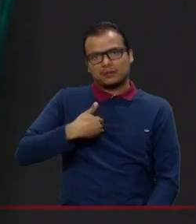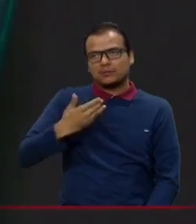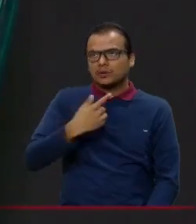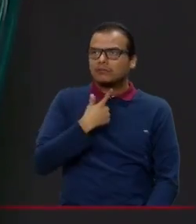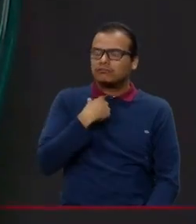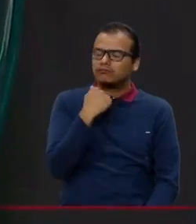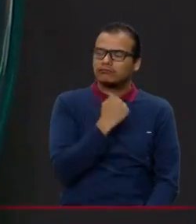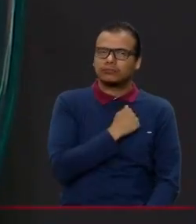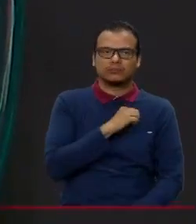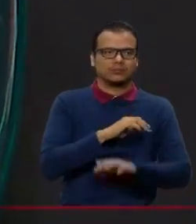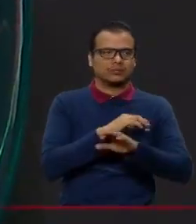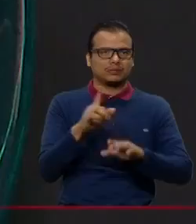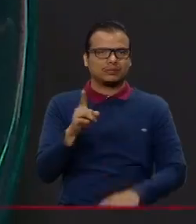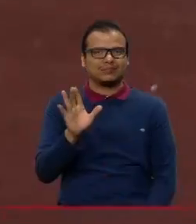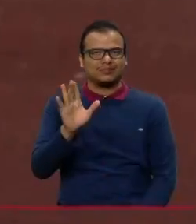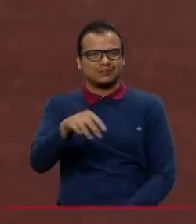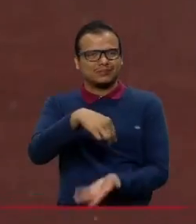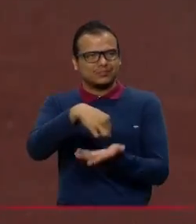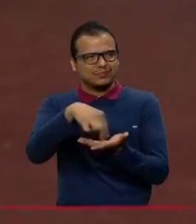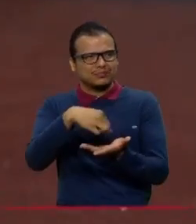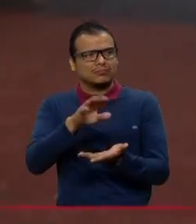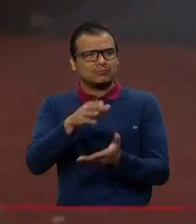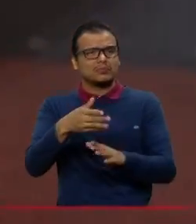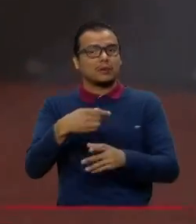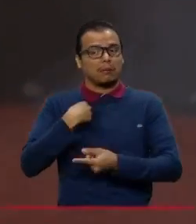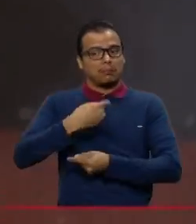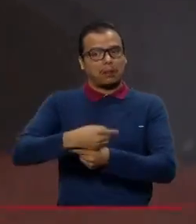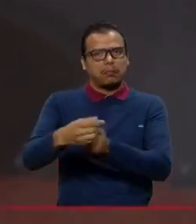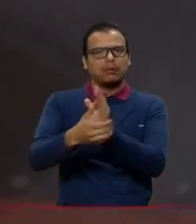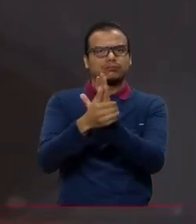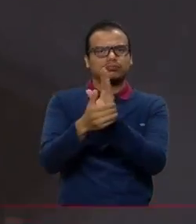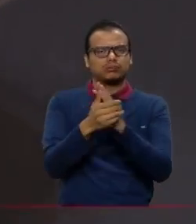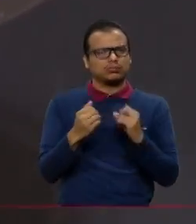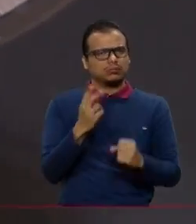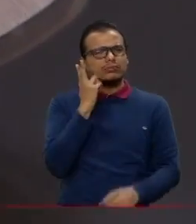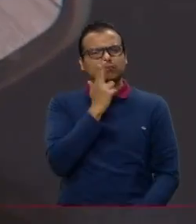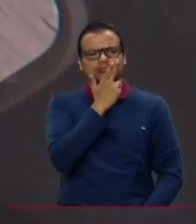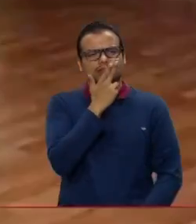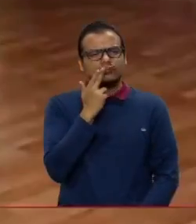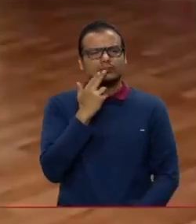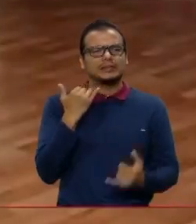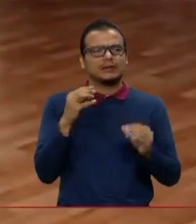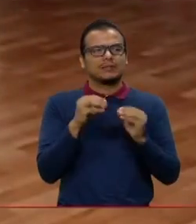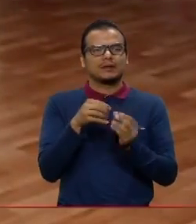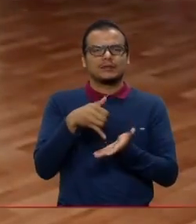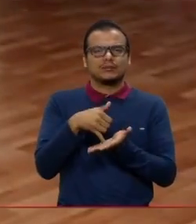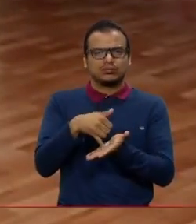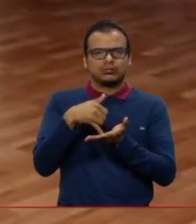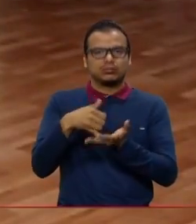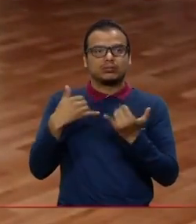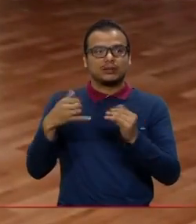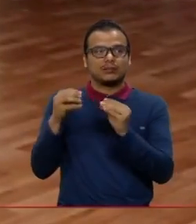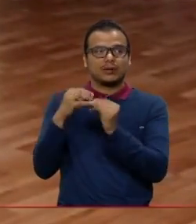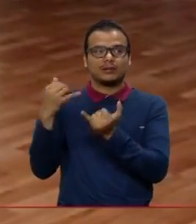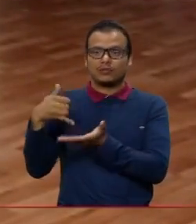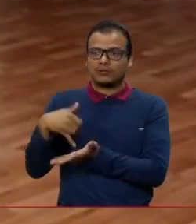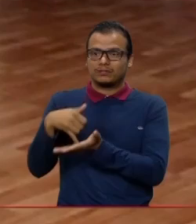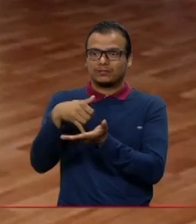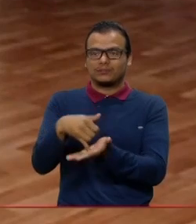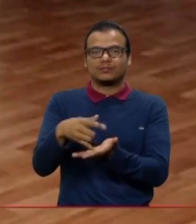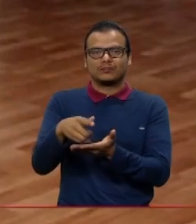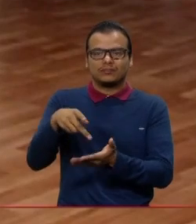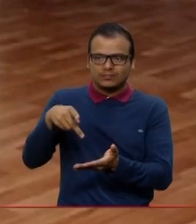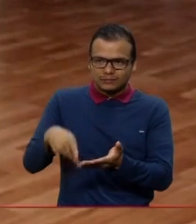disciplina con la danza clásica lo ha hecho merecedor de muchos premios pero este el de la escuela Nacho duato de Madrid es el más importante para